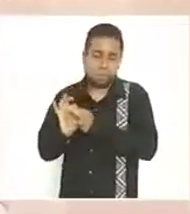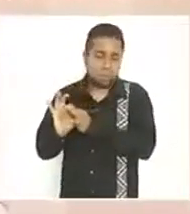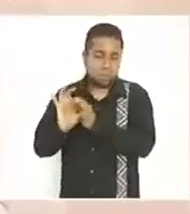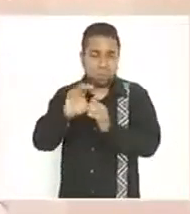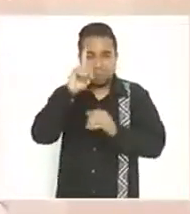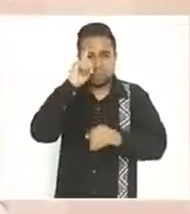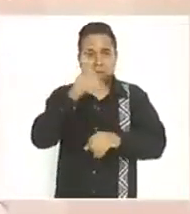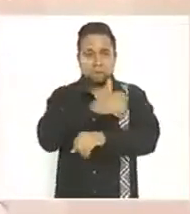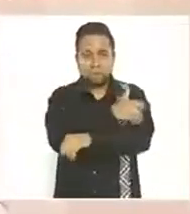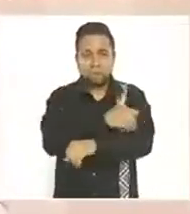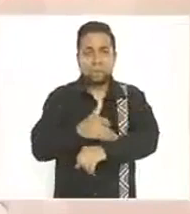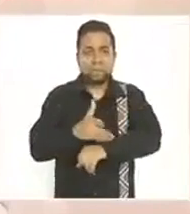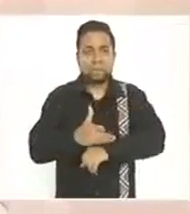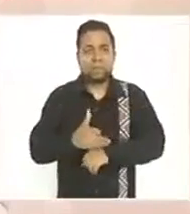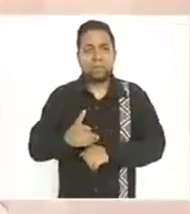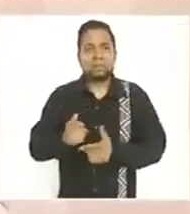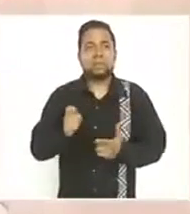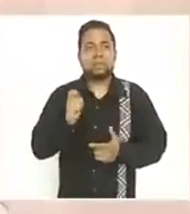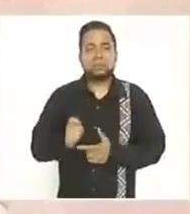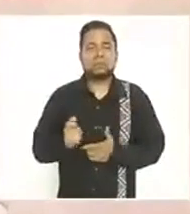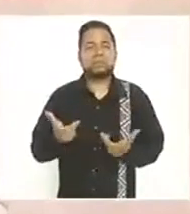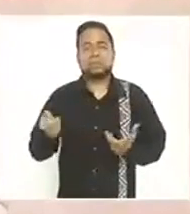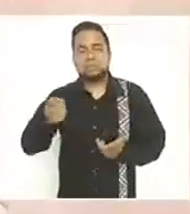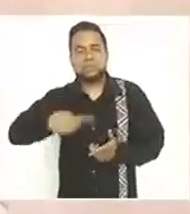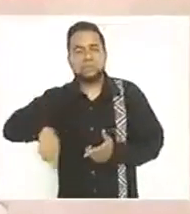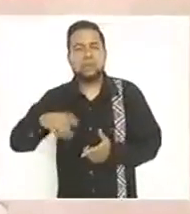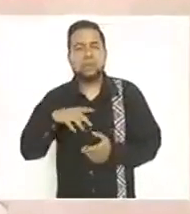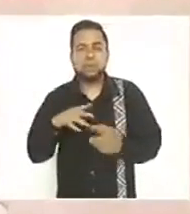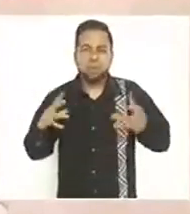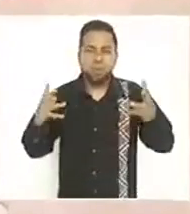las familias que en torno a ellos